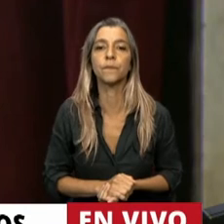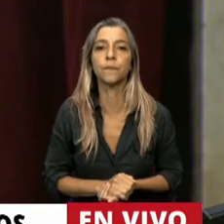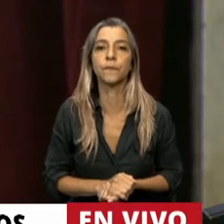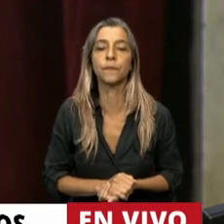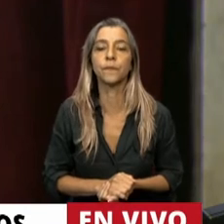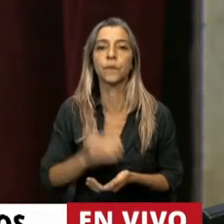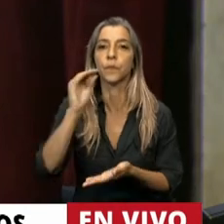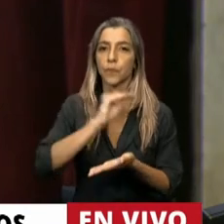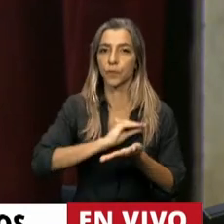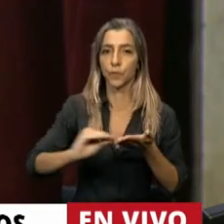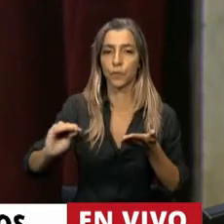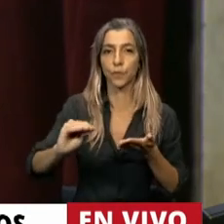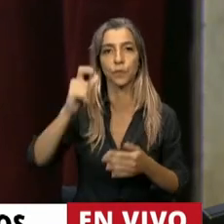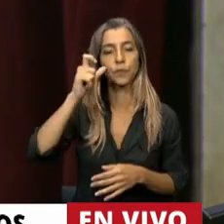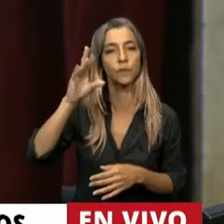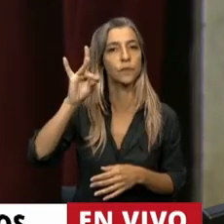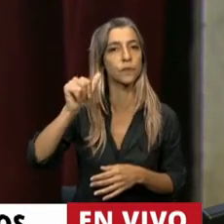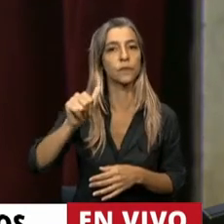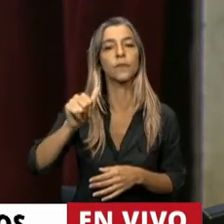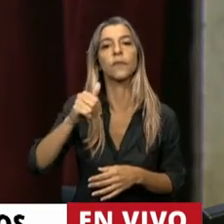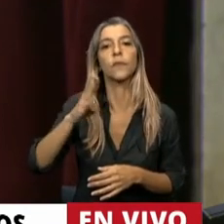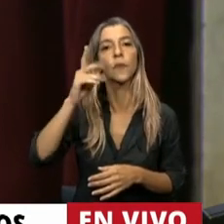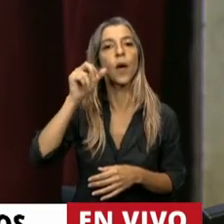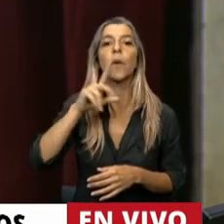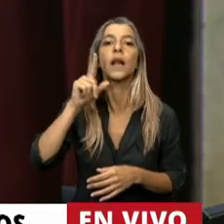disputada en la fértil